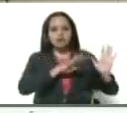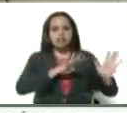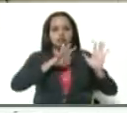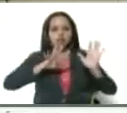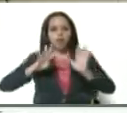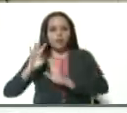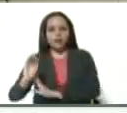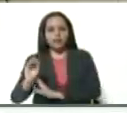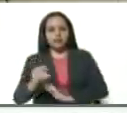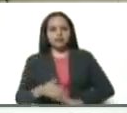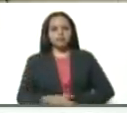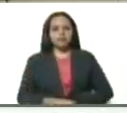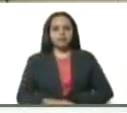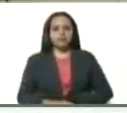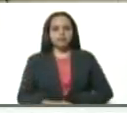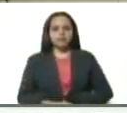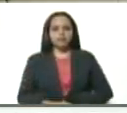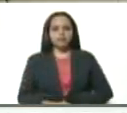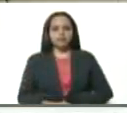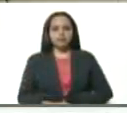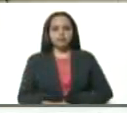71.990 operados en Haití, Naguara.